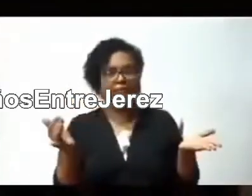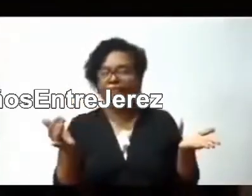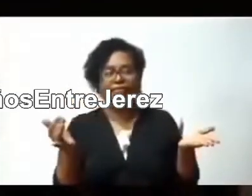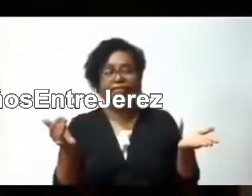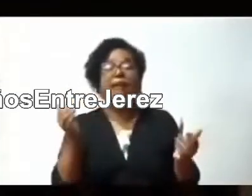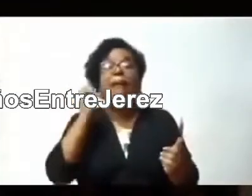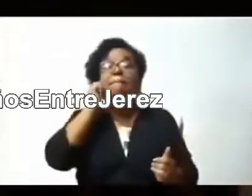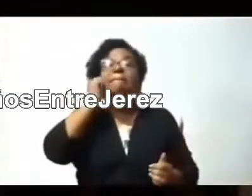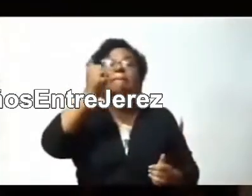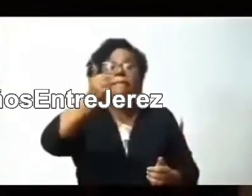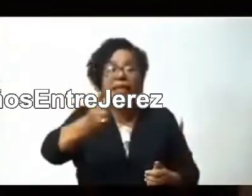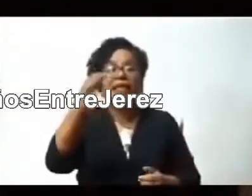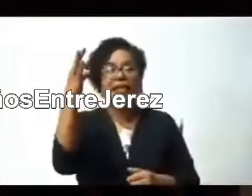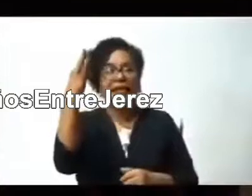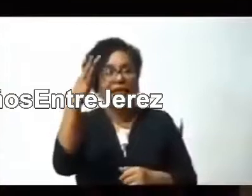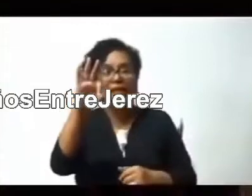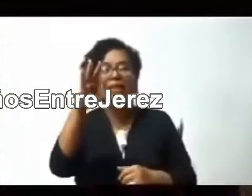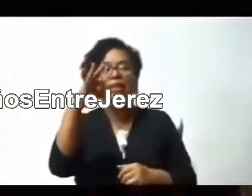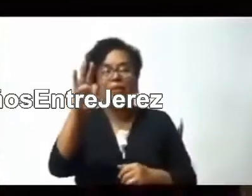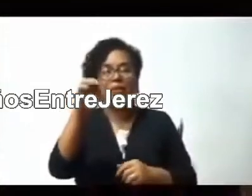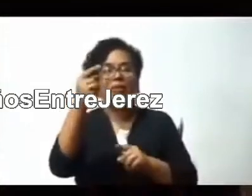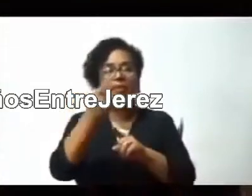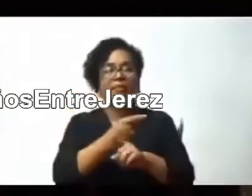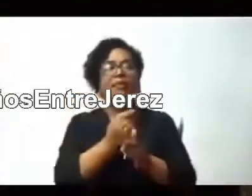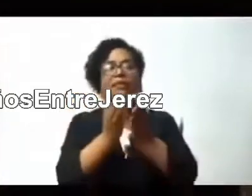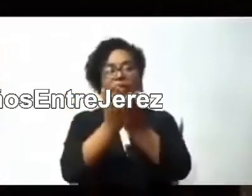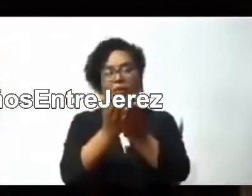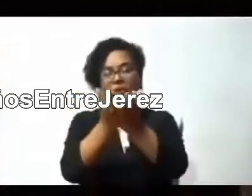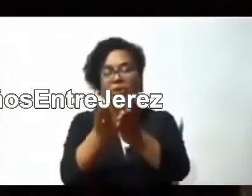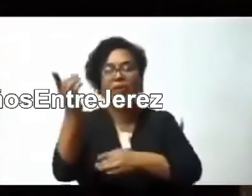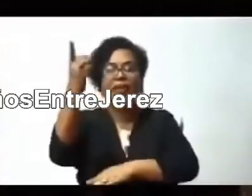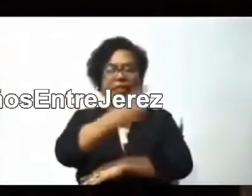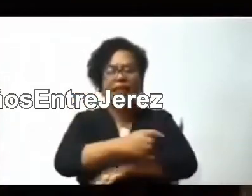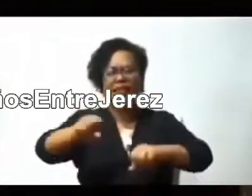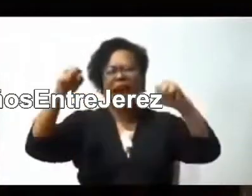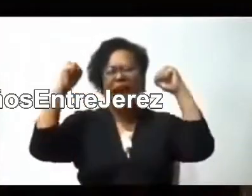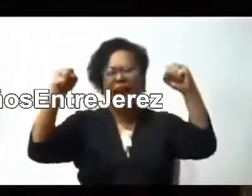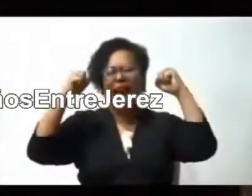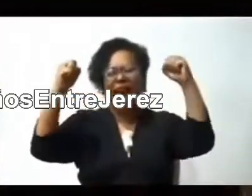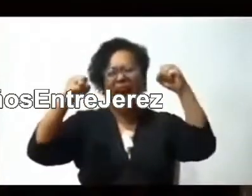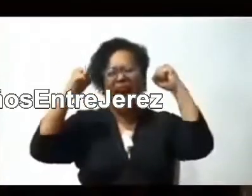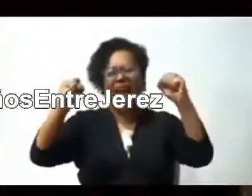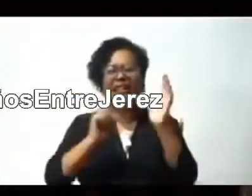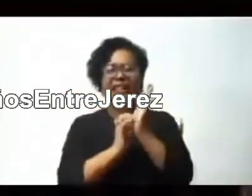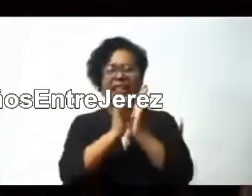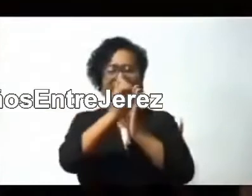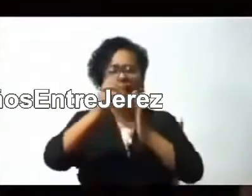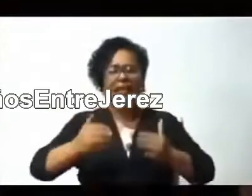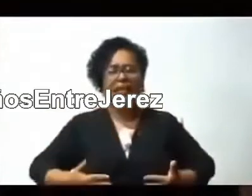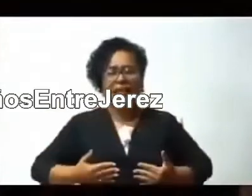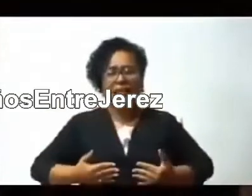de medicamentos. Y aunque es el día de la lucha contra el cáncer de mama, creo que debe de ser un día de reflexión.